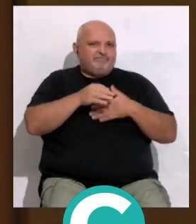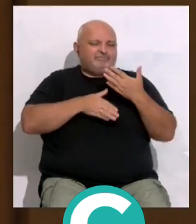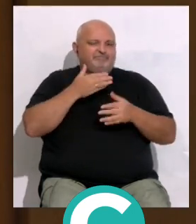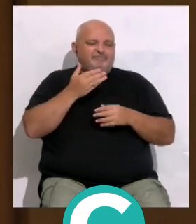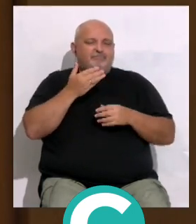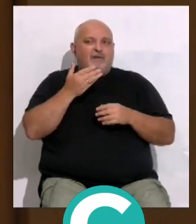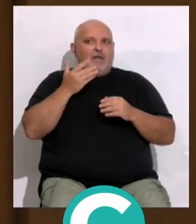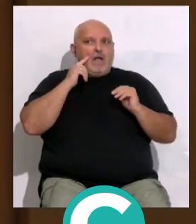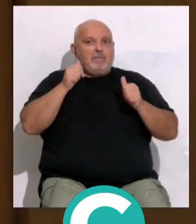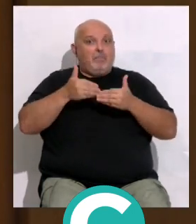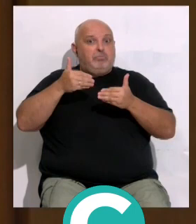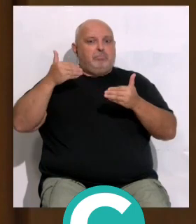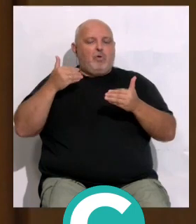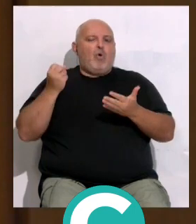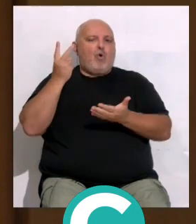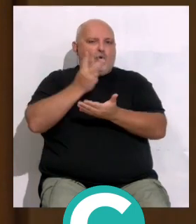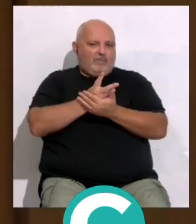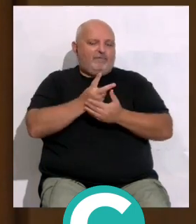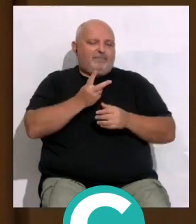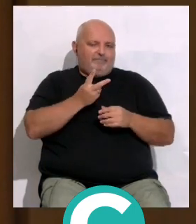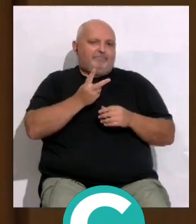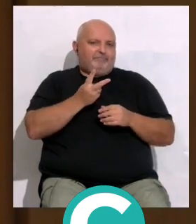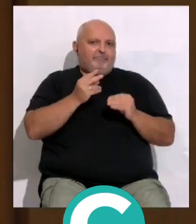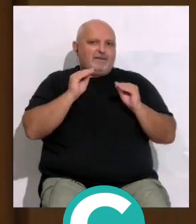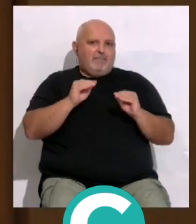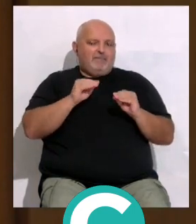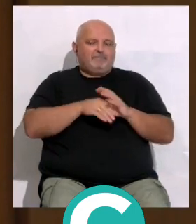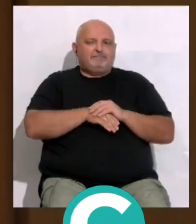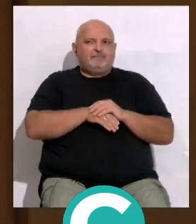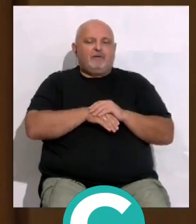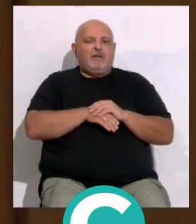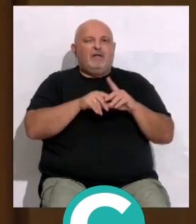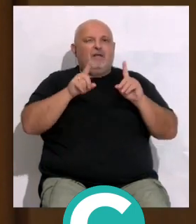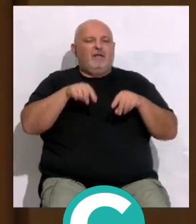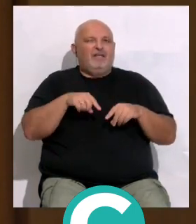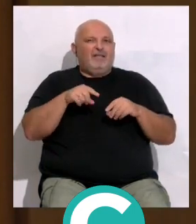estaba disminuyendo, pues ha vuelto otra vez a tener más incidencia. Y también,